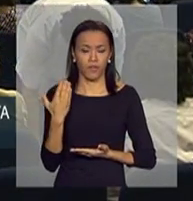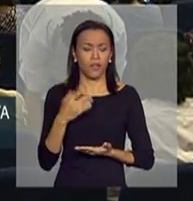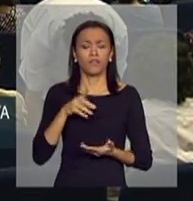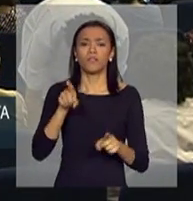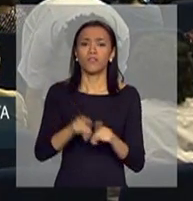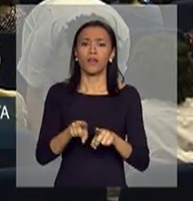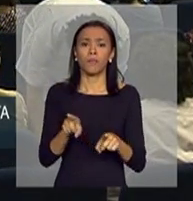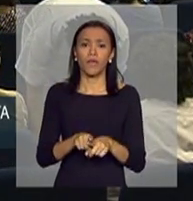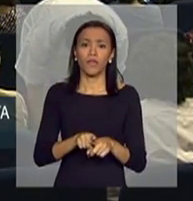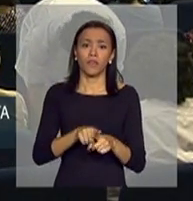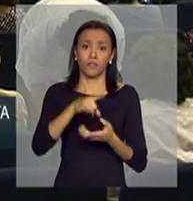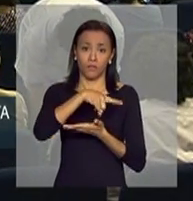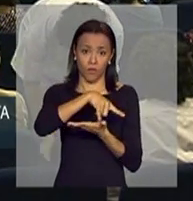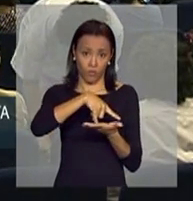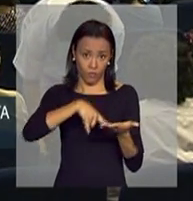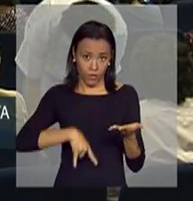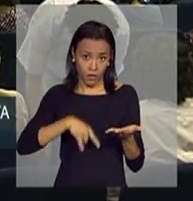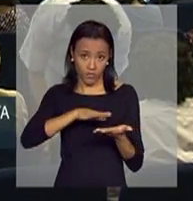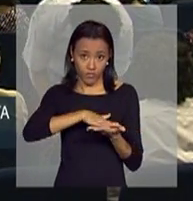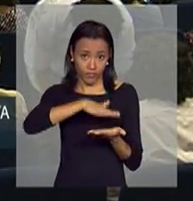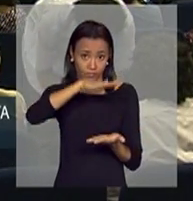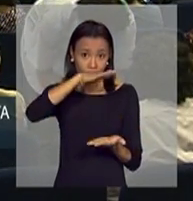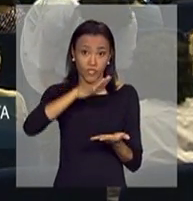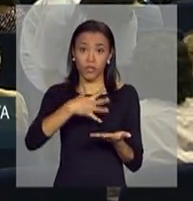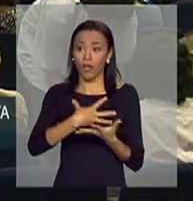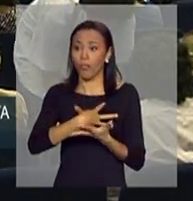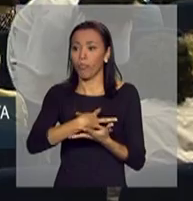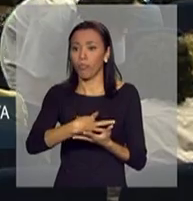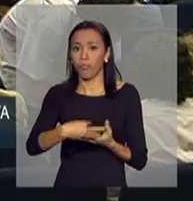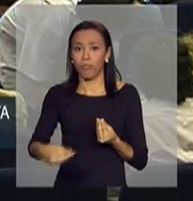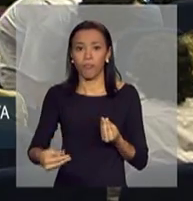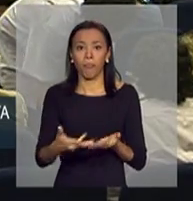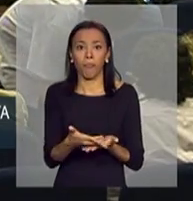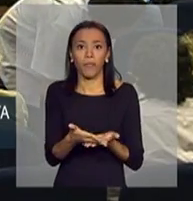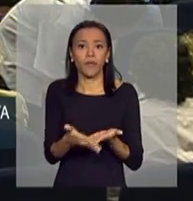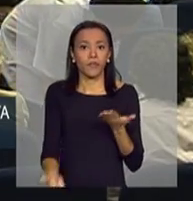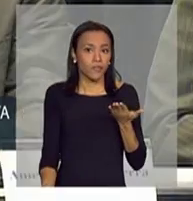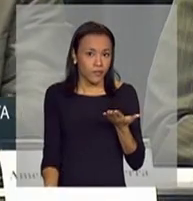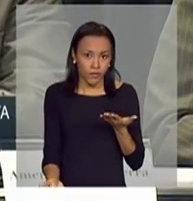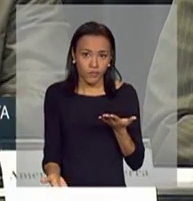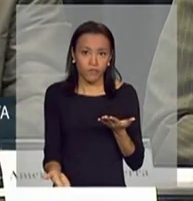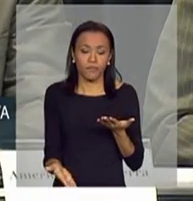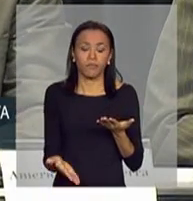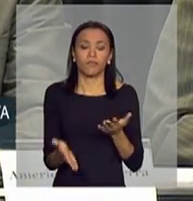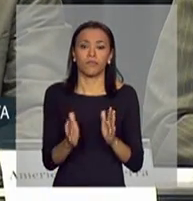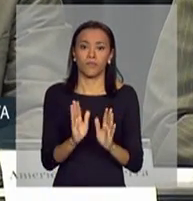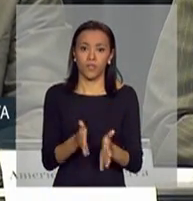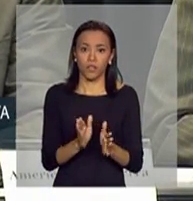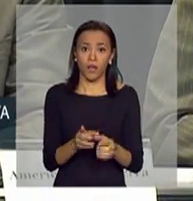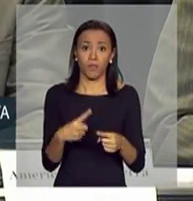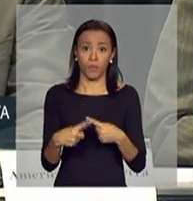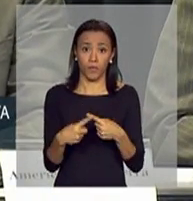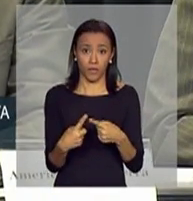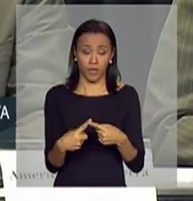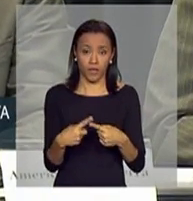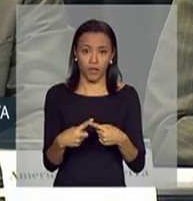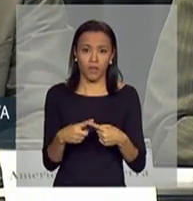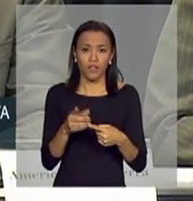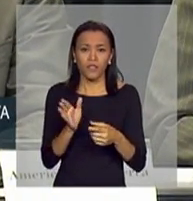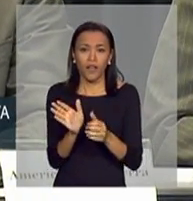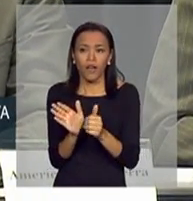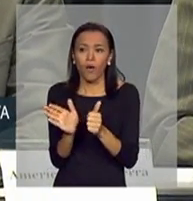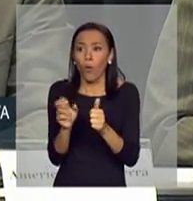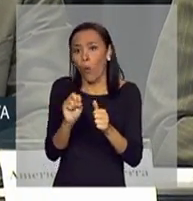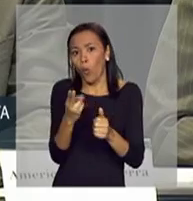documentación está perdida o quemada o ocultada, como se estamos viendo en esta primera